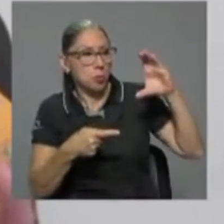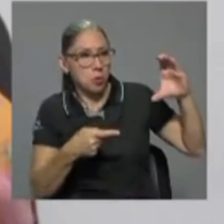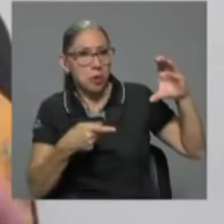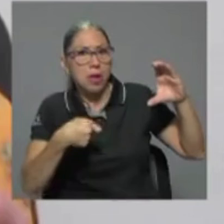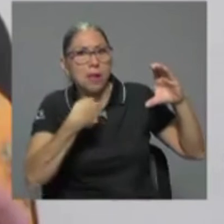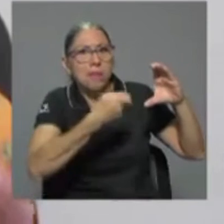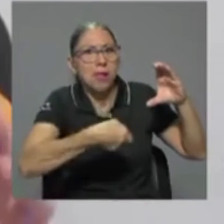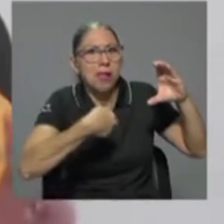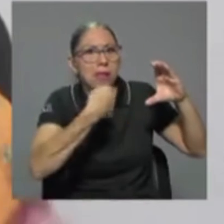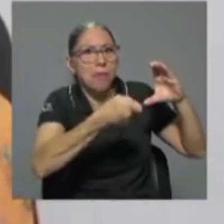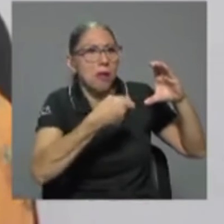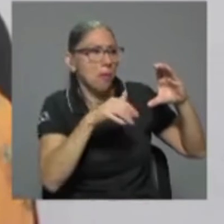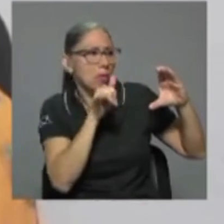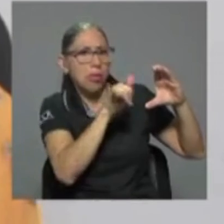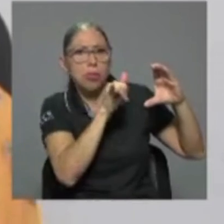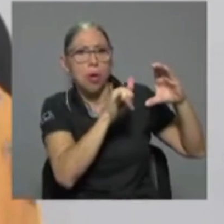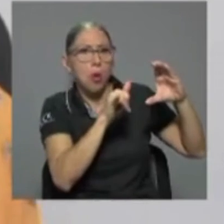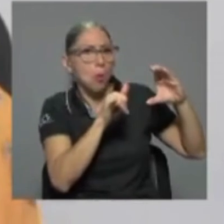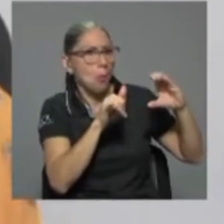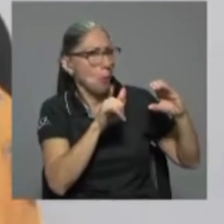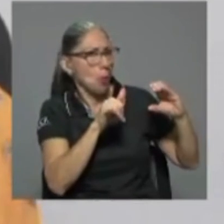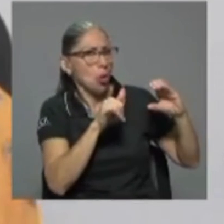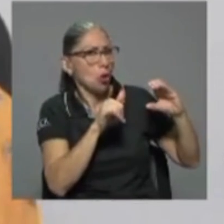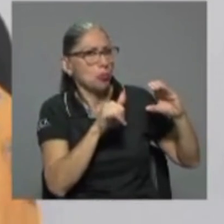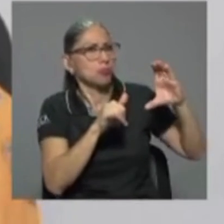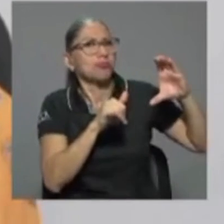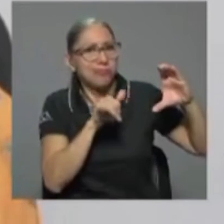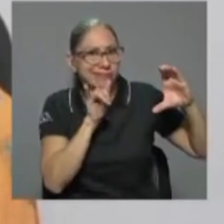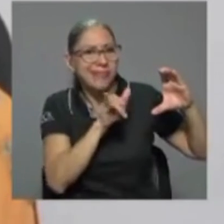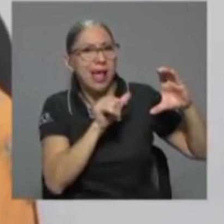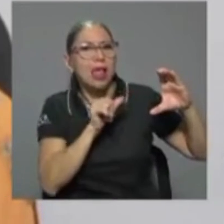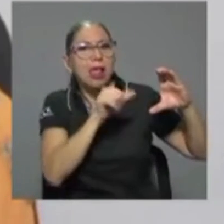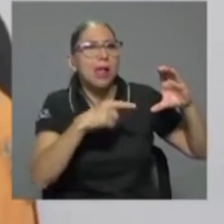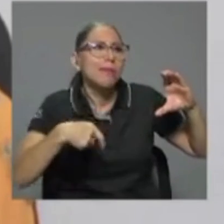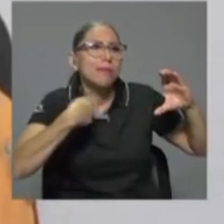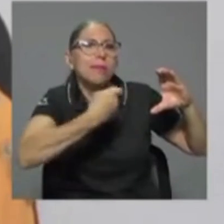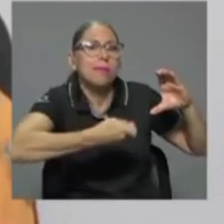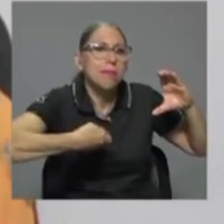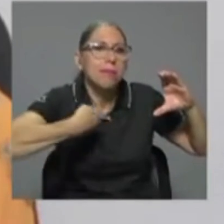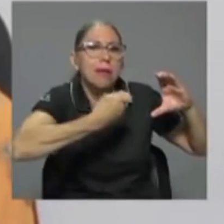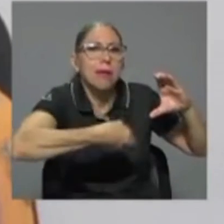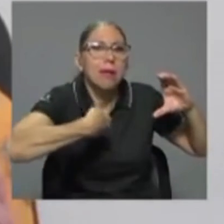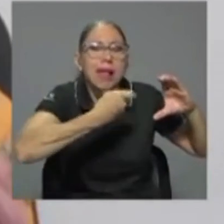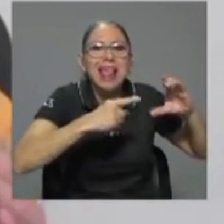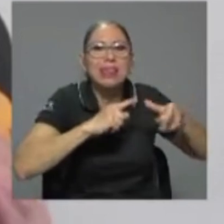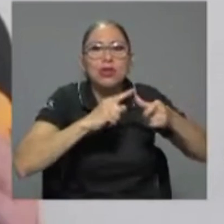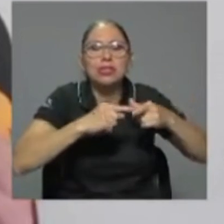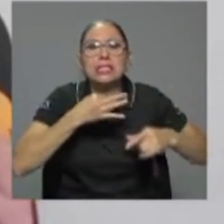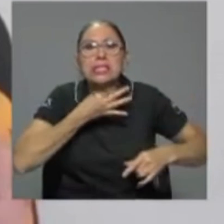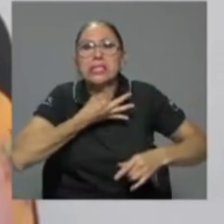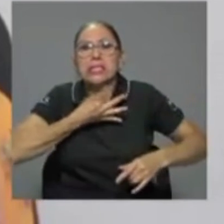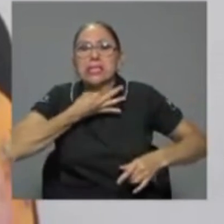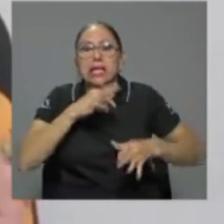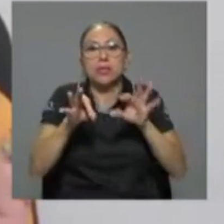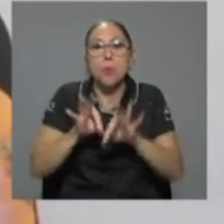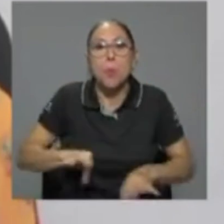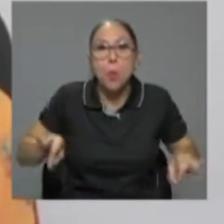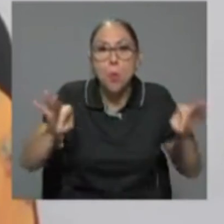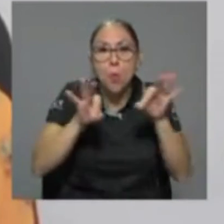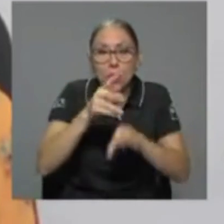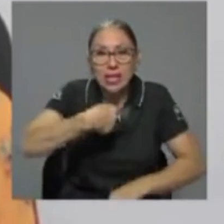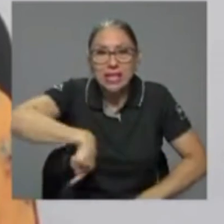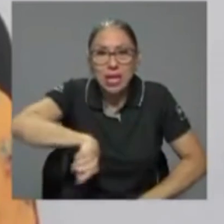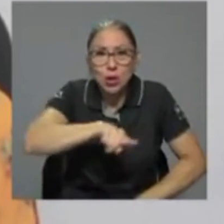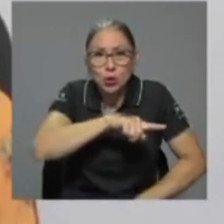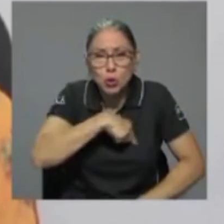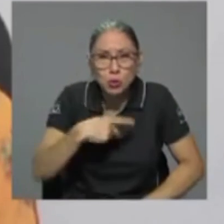es que es fundamental que podamos abordar este tema del endeudamiento, que logremos reducir